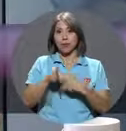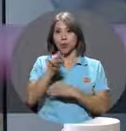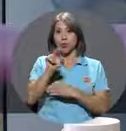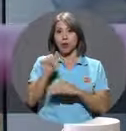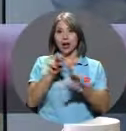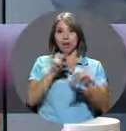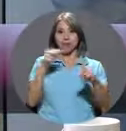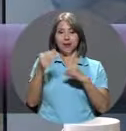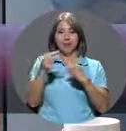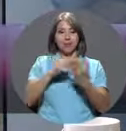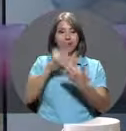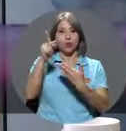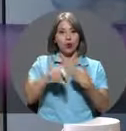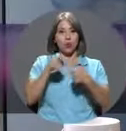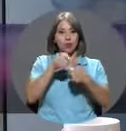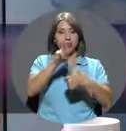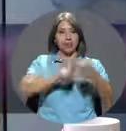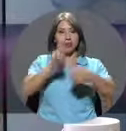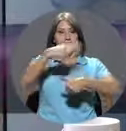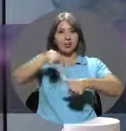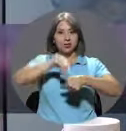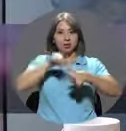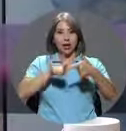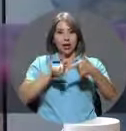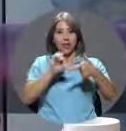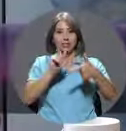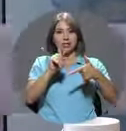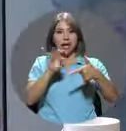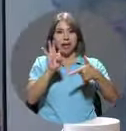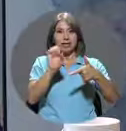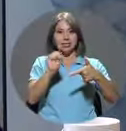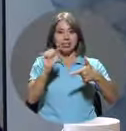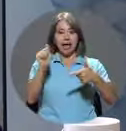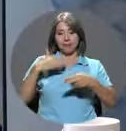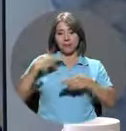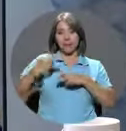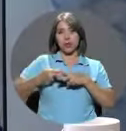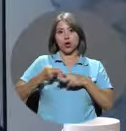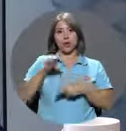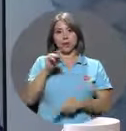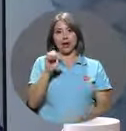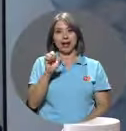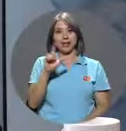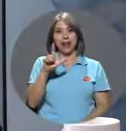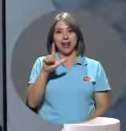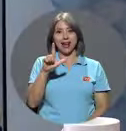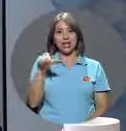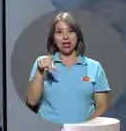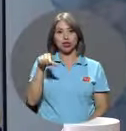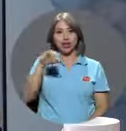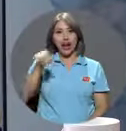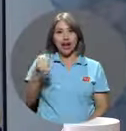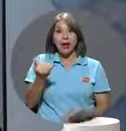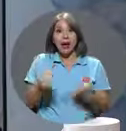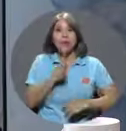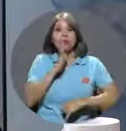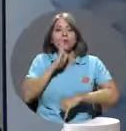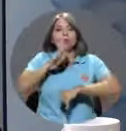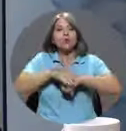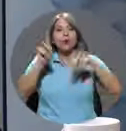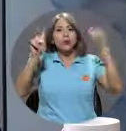más de Una Mirada, el programa de la Universidad Nacional y del SINARSEA. Mi nombre es Maribel Quiroz Jara y en esta oportunidad